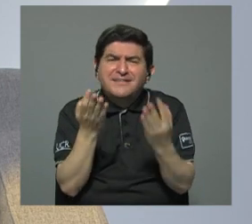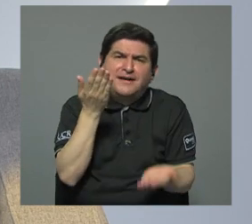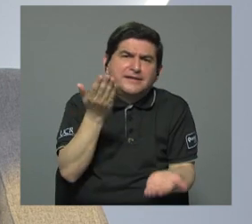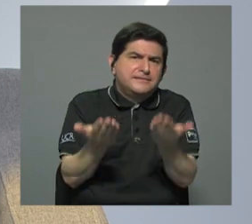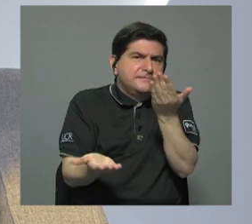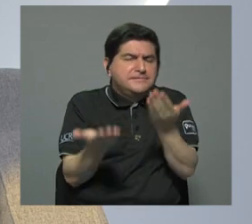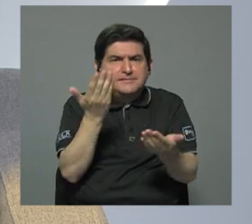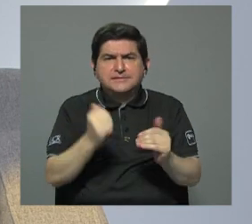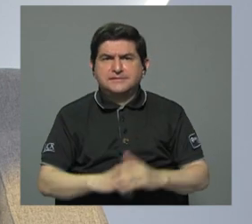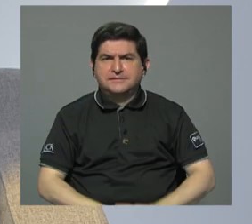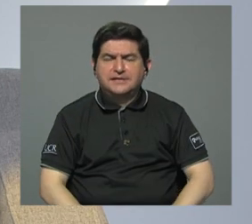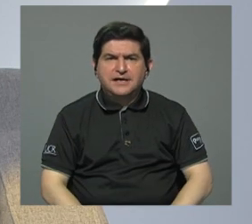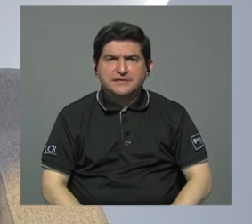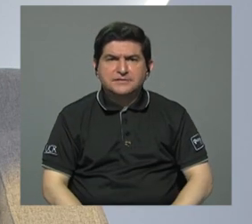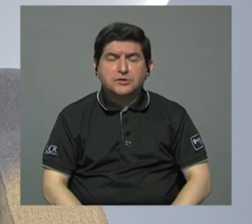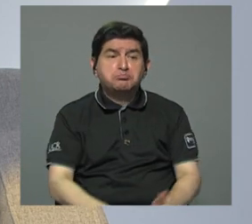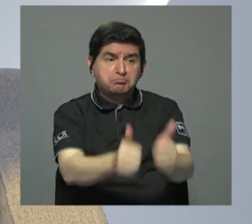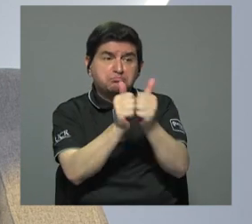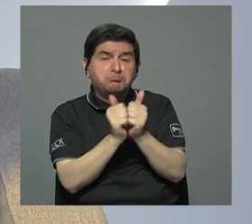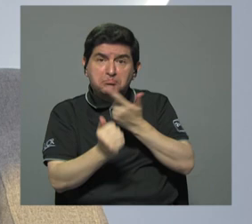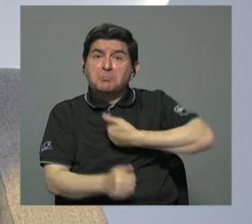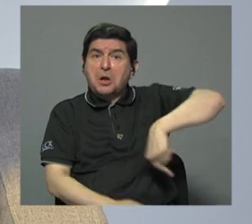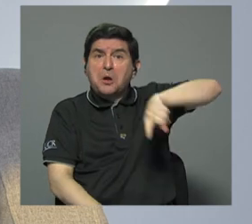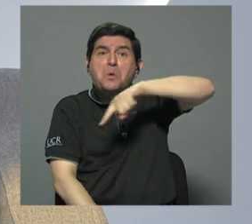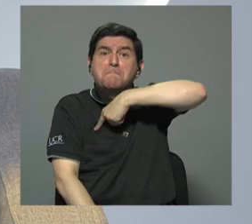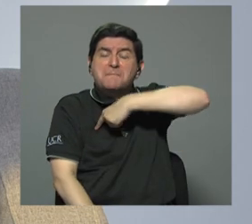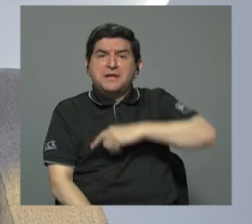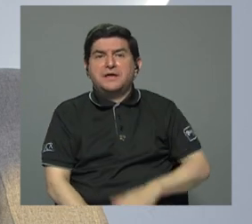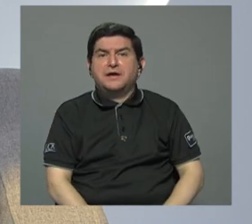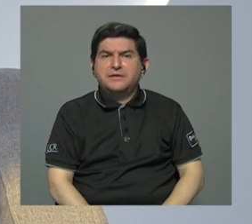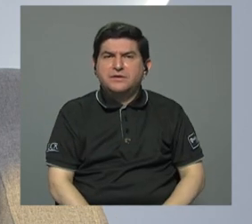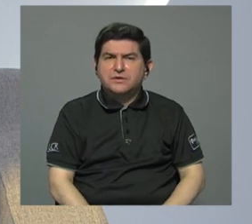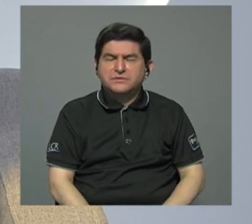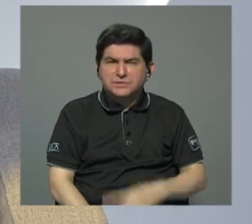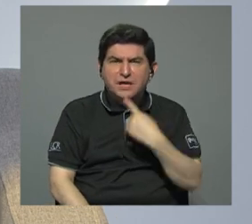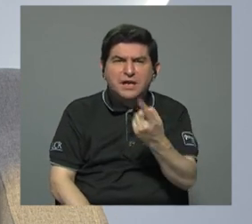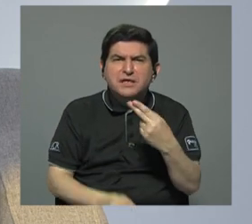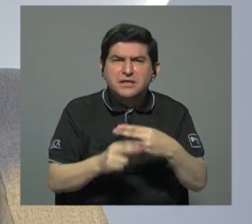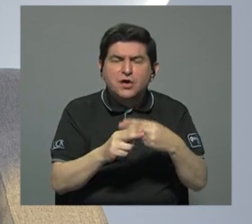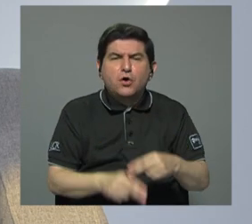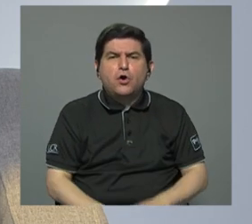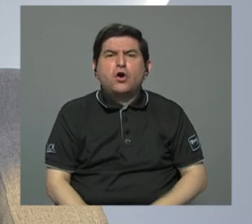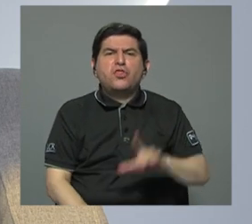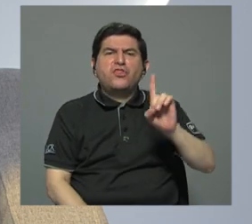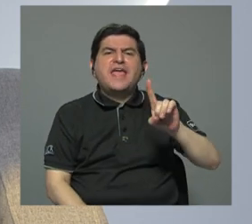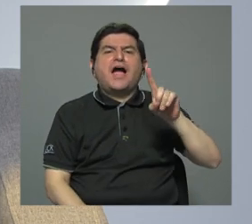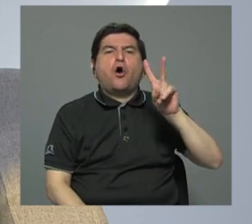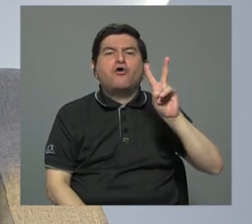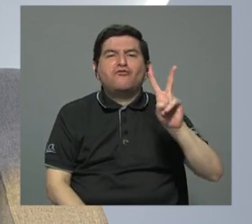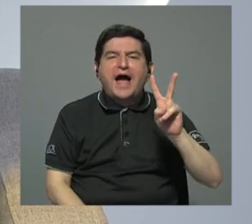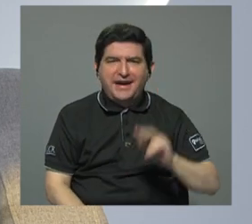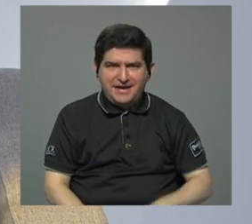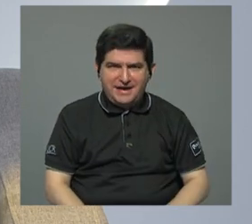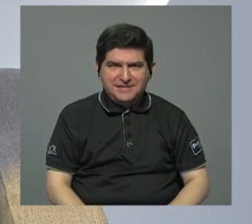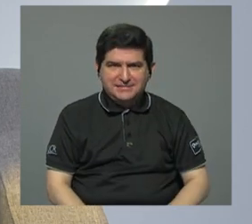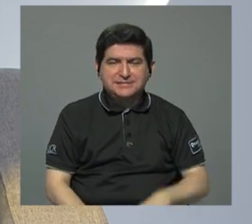lográbamos que nos acompañara también, y ya les voy a decir el nombre, don Diego Vargas, quien aspira a una diputación,